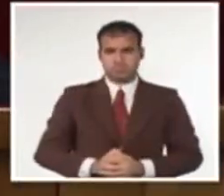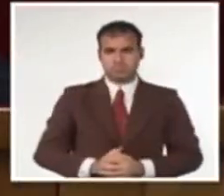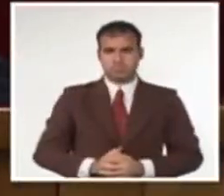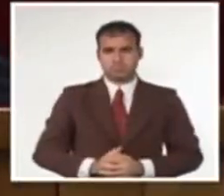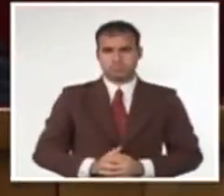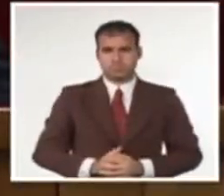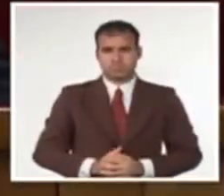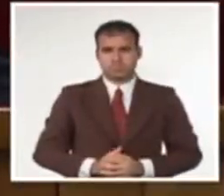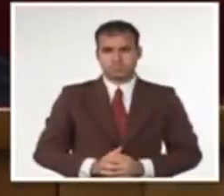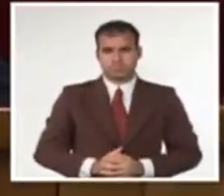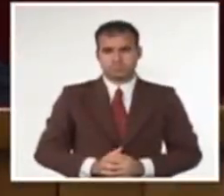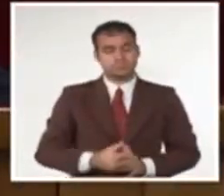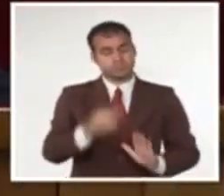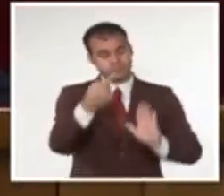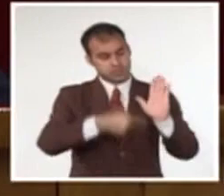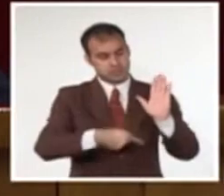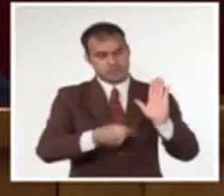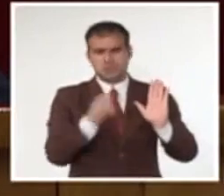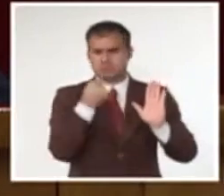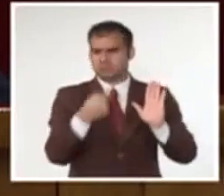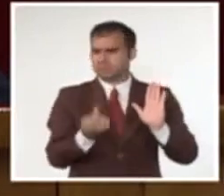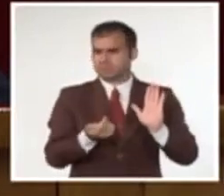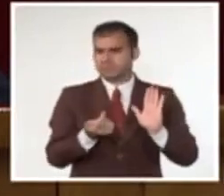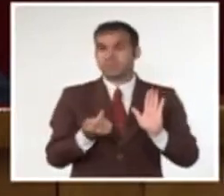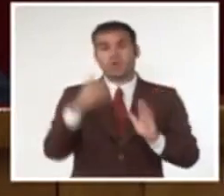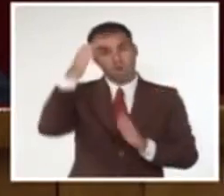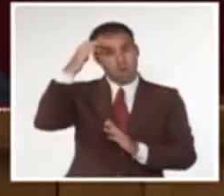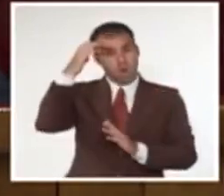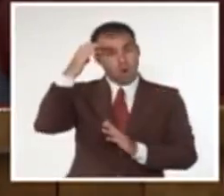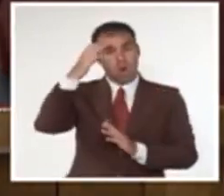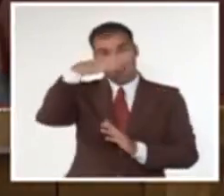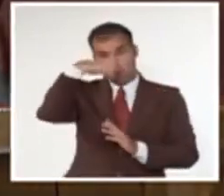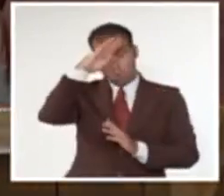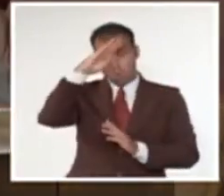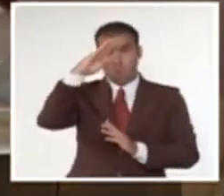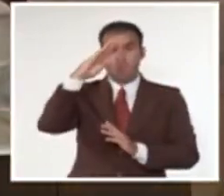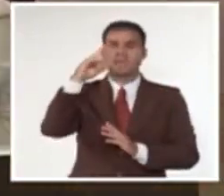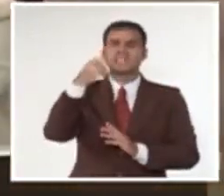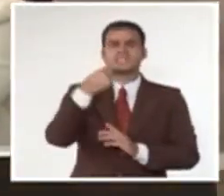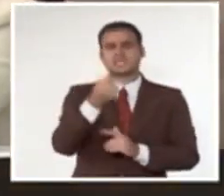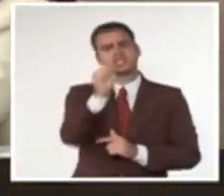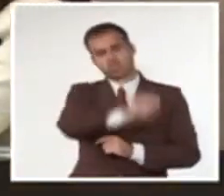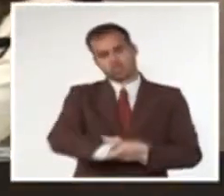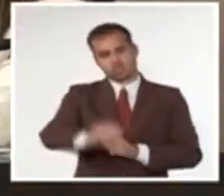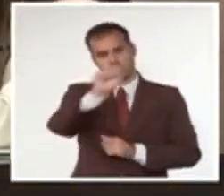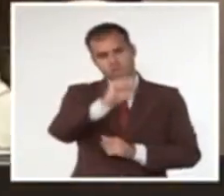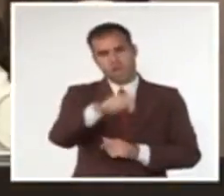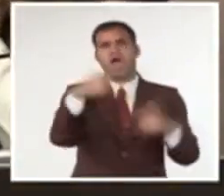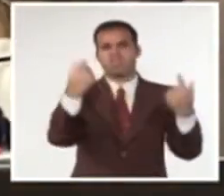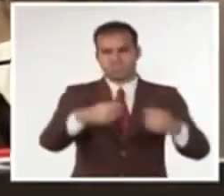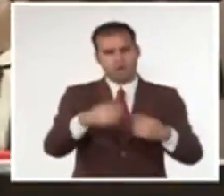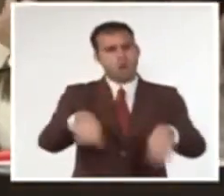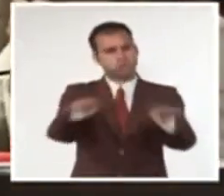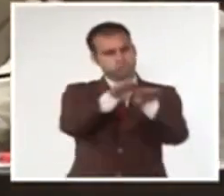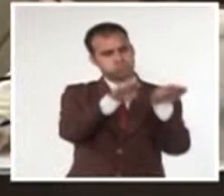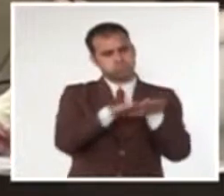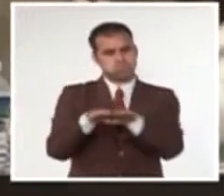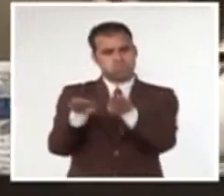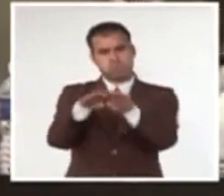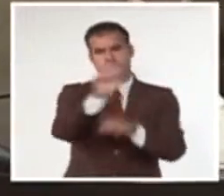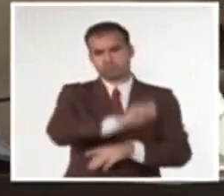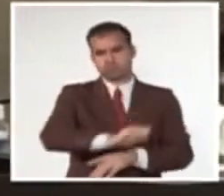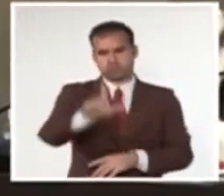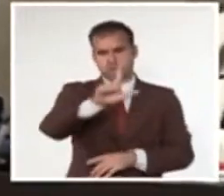En ella se estipula que Cuba es un Estado socialista de derecho y justicia social, democrático,